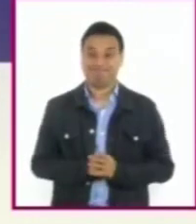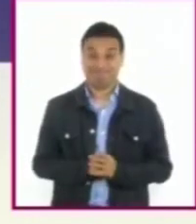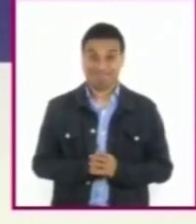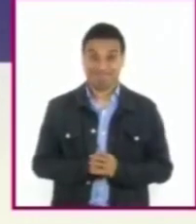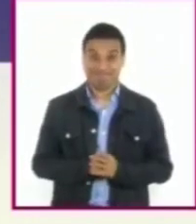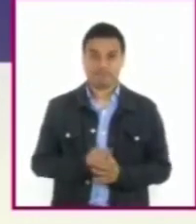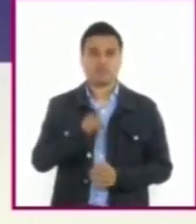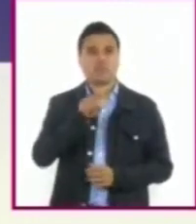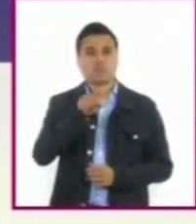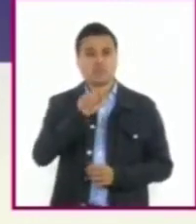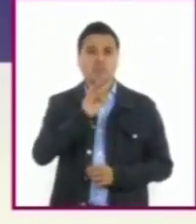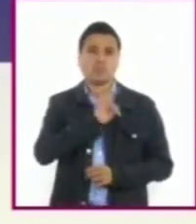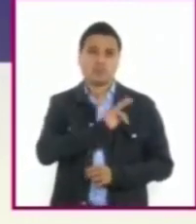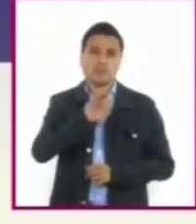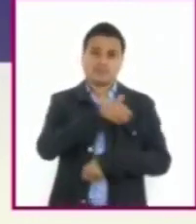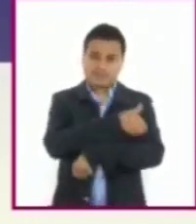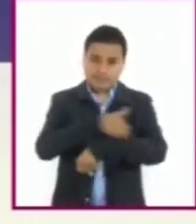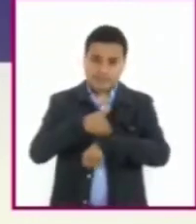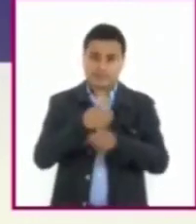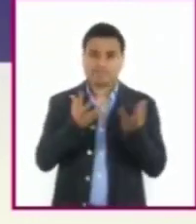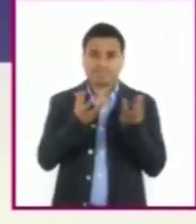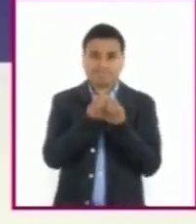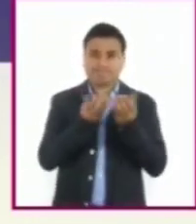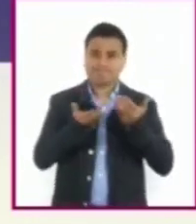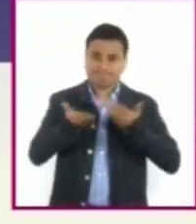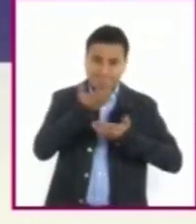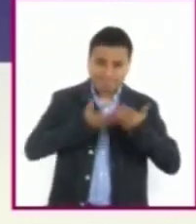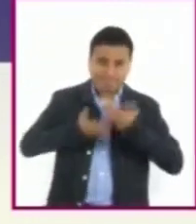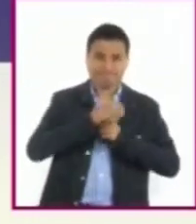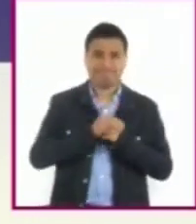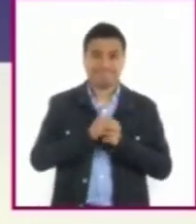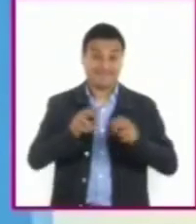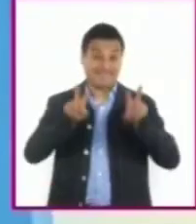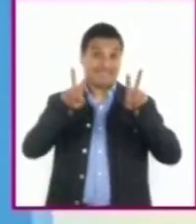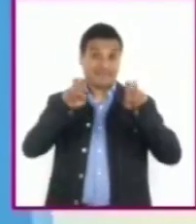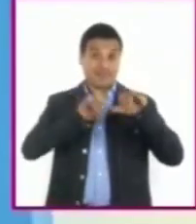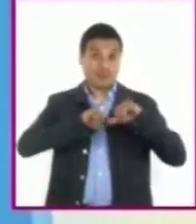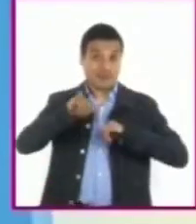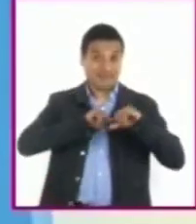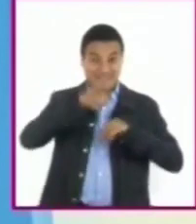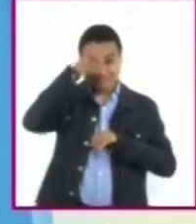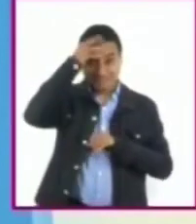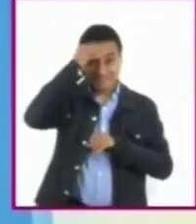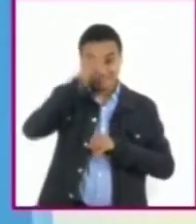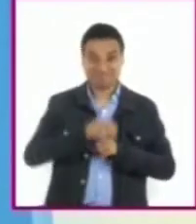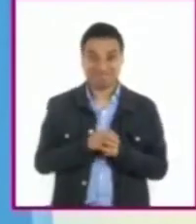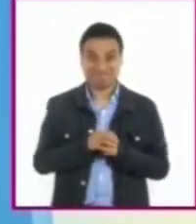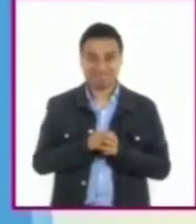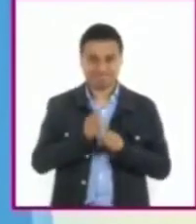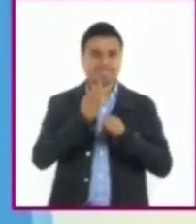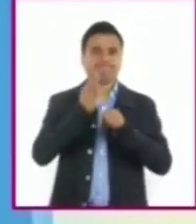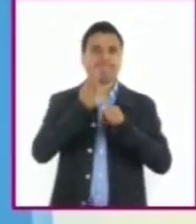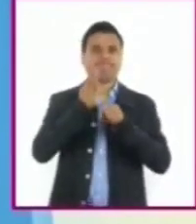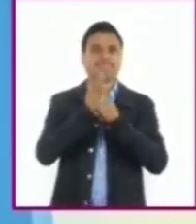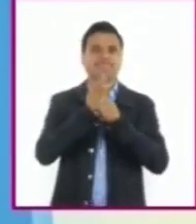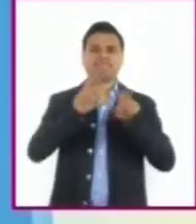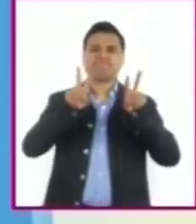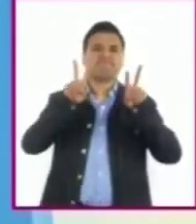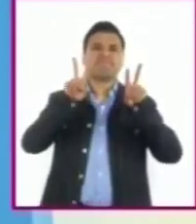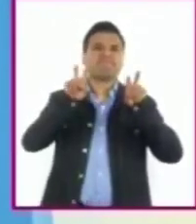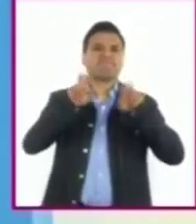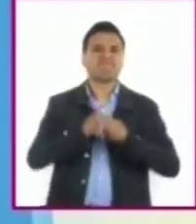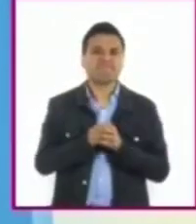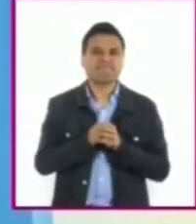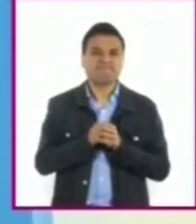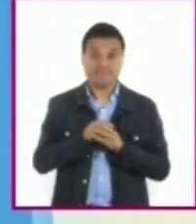Aprovecha el tiempo para convivir con tu familia y aprender más sobre esta asignatura. El día de hoy abordaremos el tema el